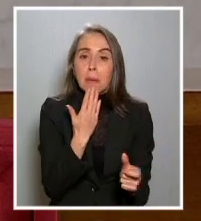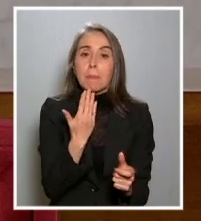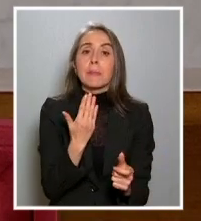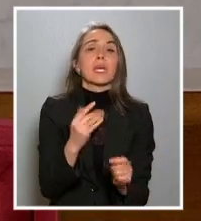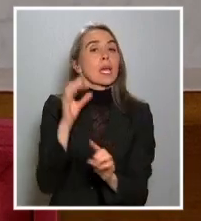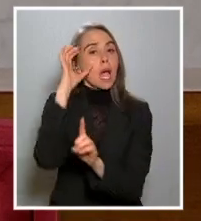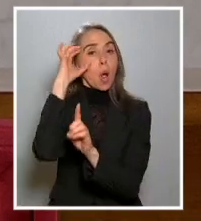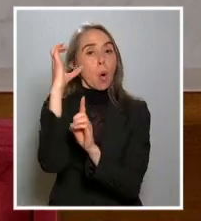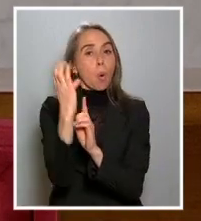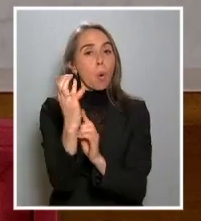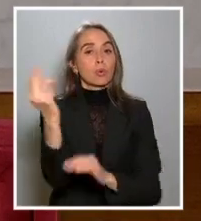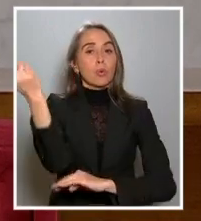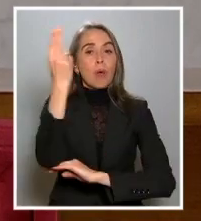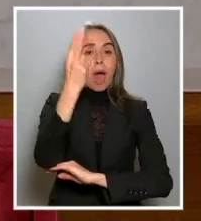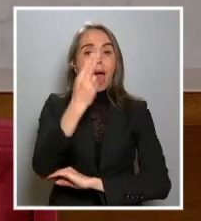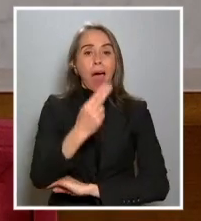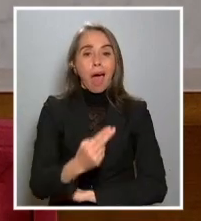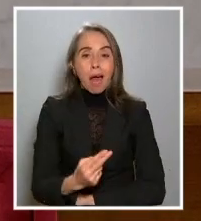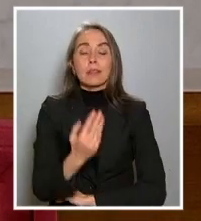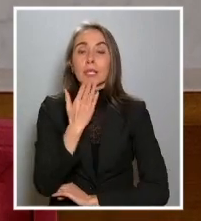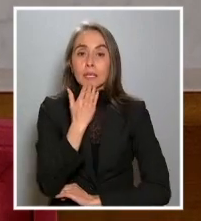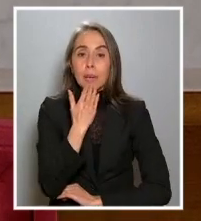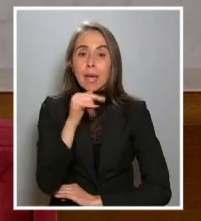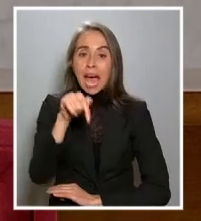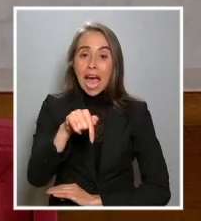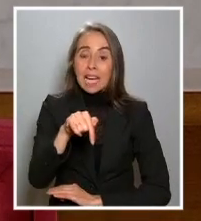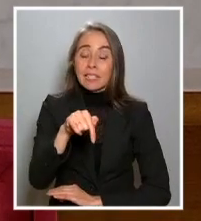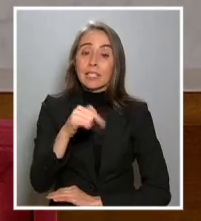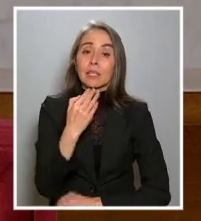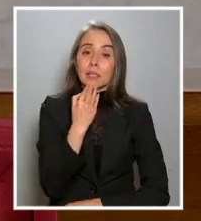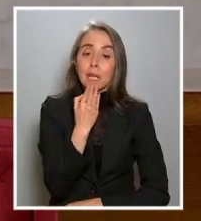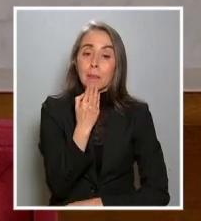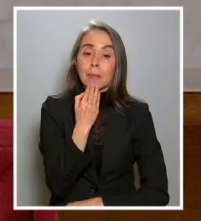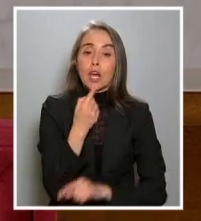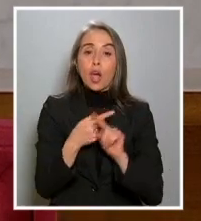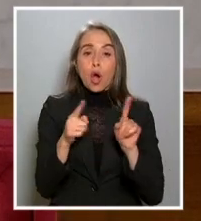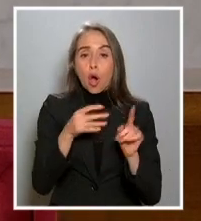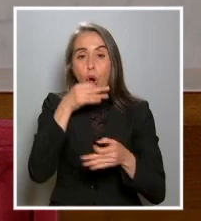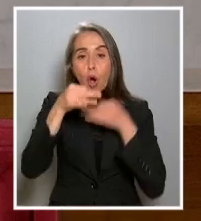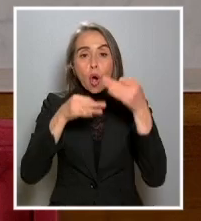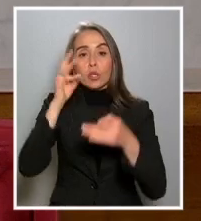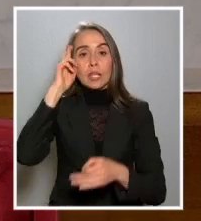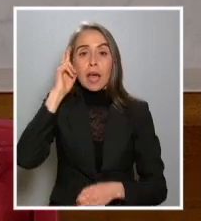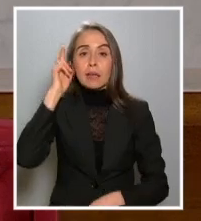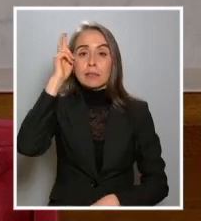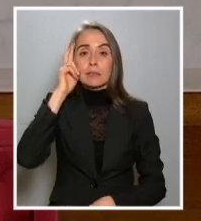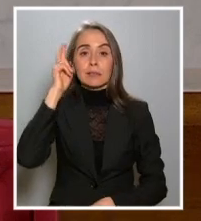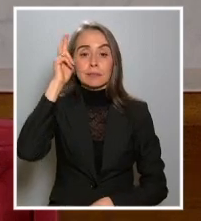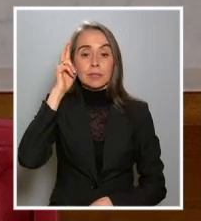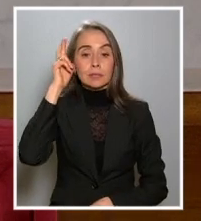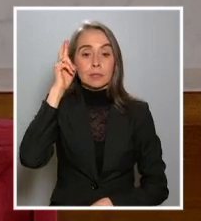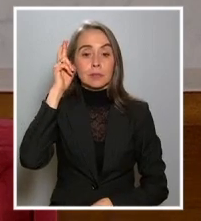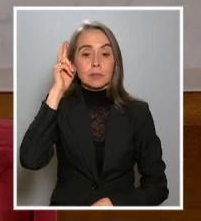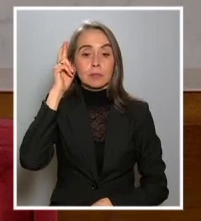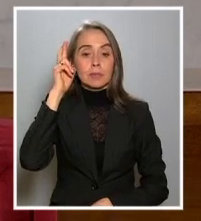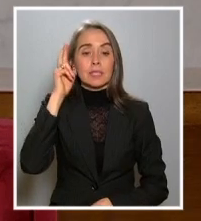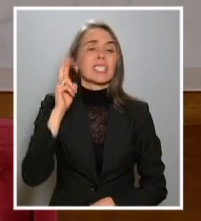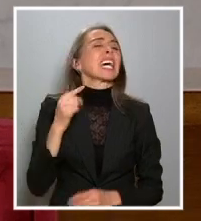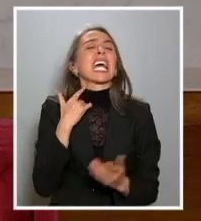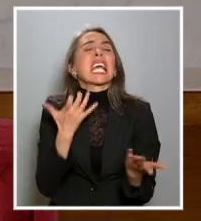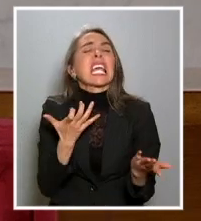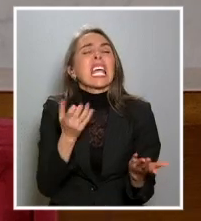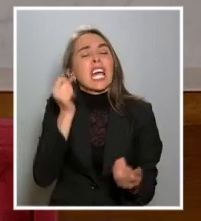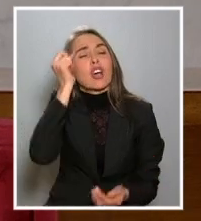en la cultura y en las artes. Pero aquí valga también otra reflexión, que es, ¿qué